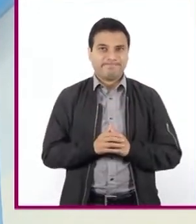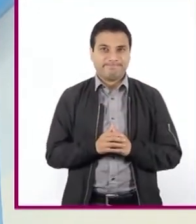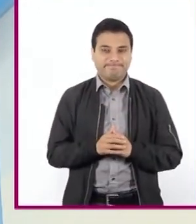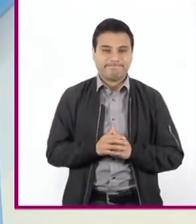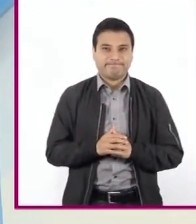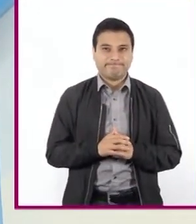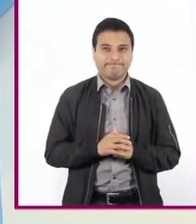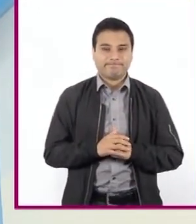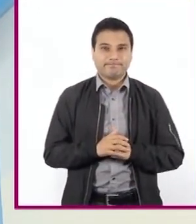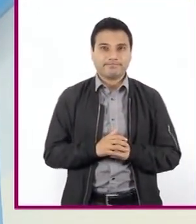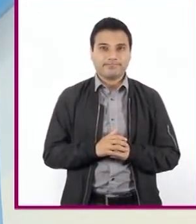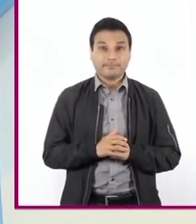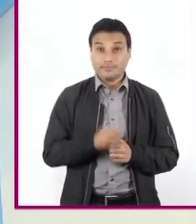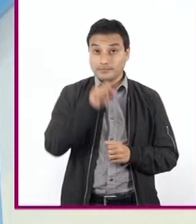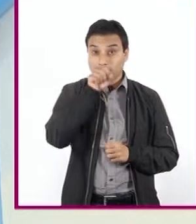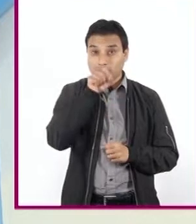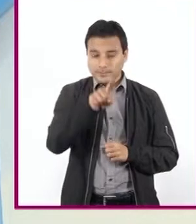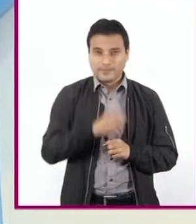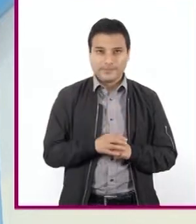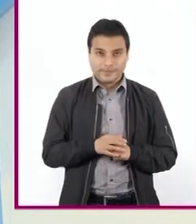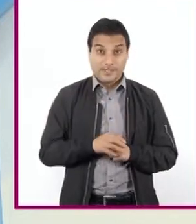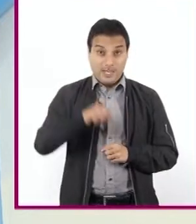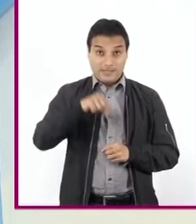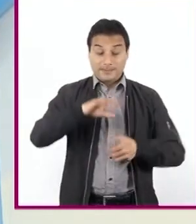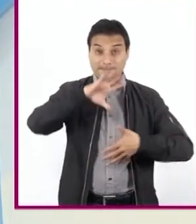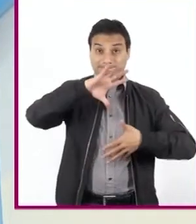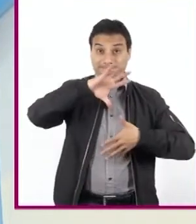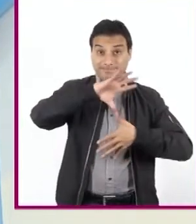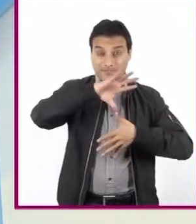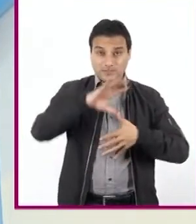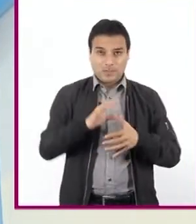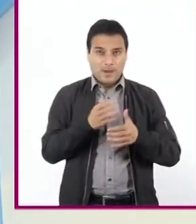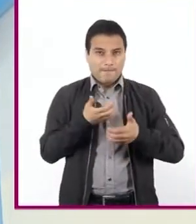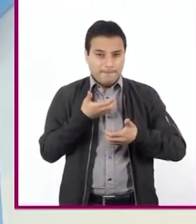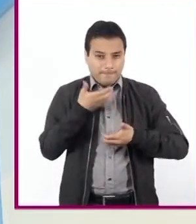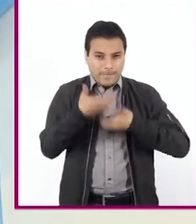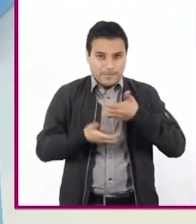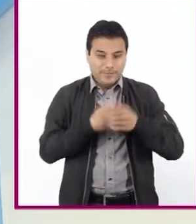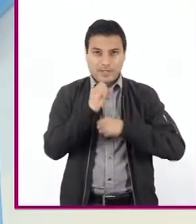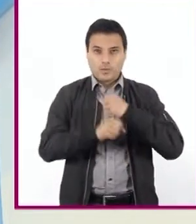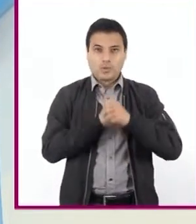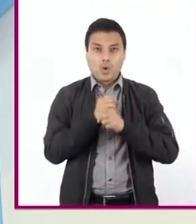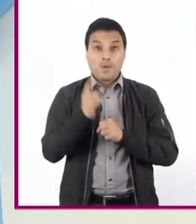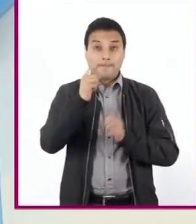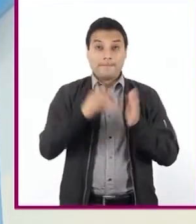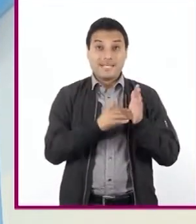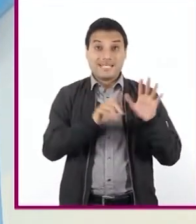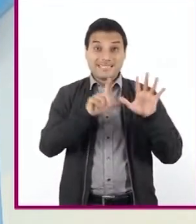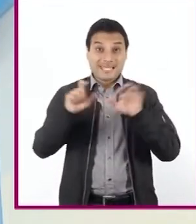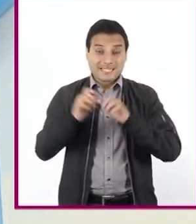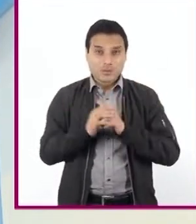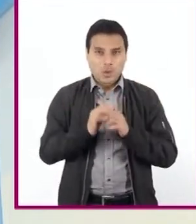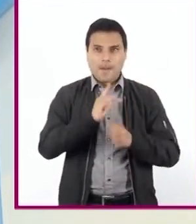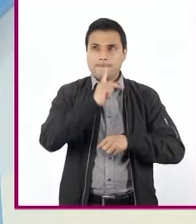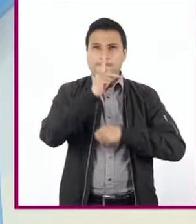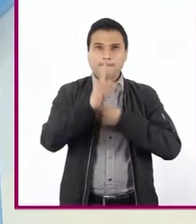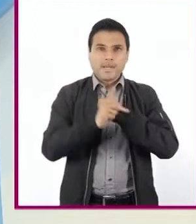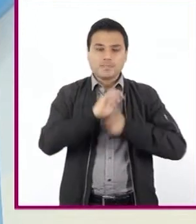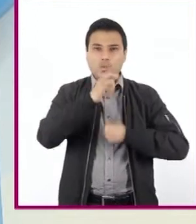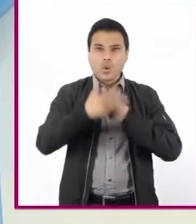extranjeras, y el comercio de las Indias se hacía ya para 1700 con todas las naciones de